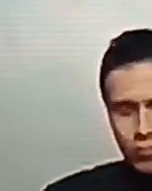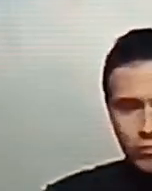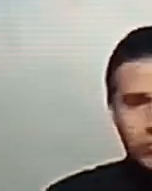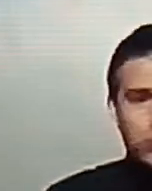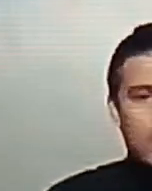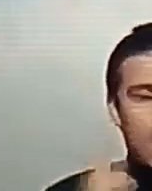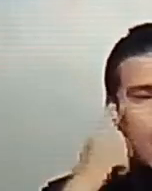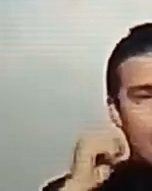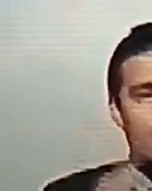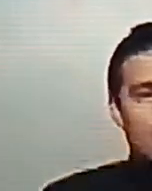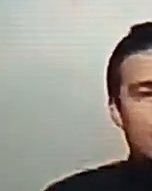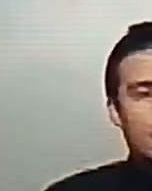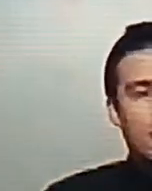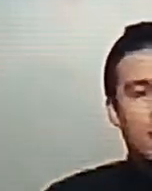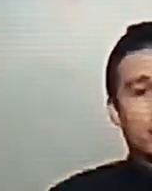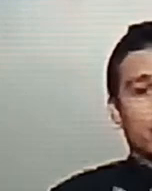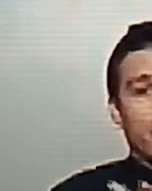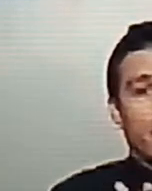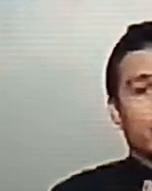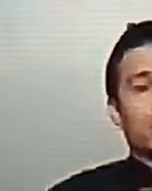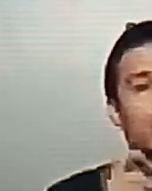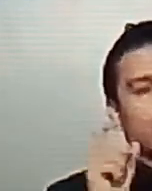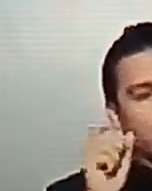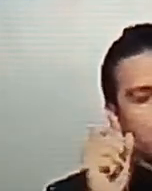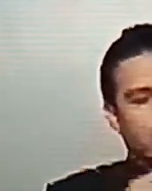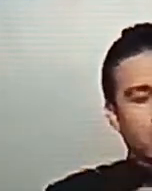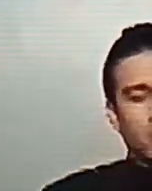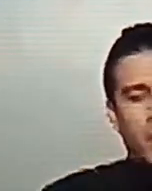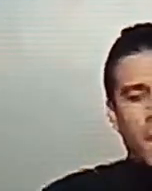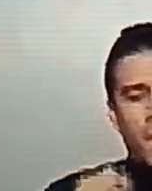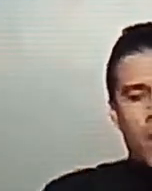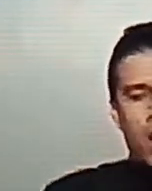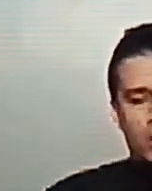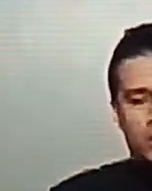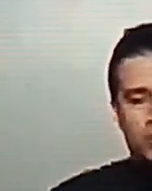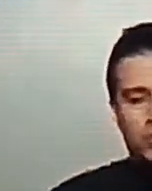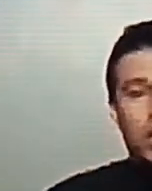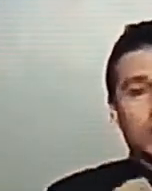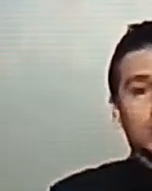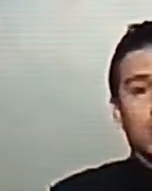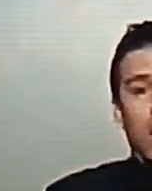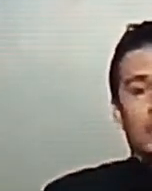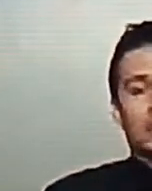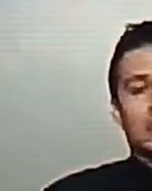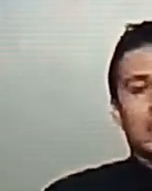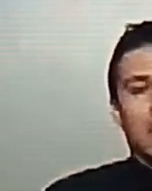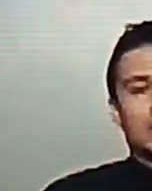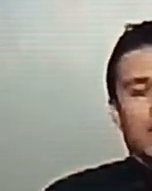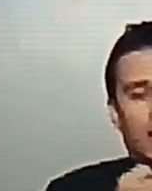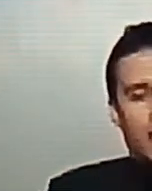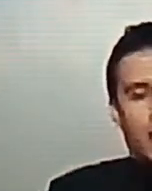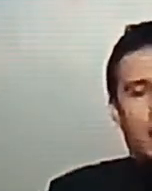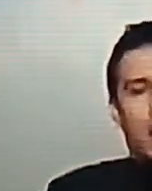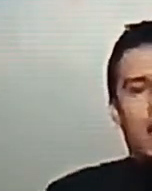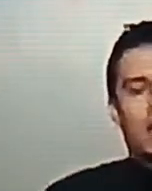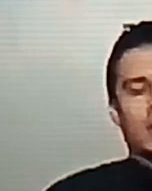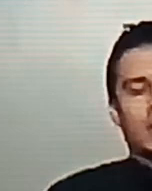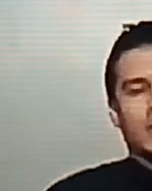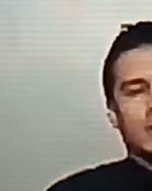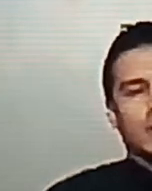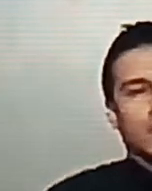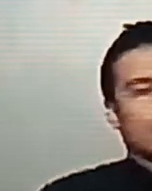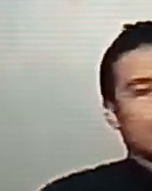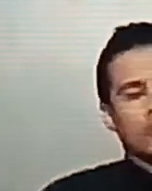gobiernos autónomos descentralizados. Por eso, volviendo al interés de los guayasenses, sin duda alguna nosotros promoveremos la agenda ambiental como